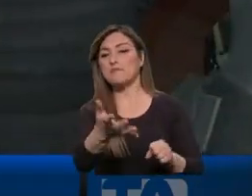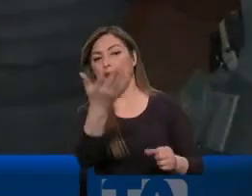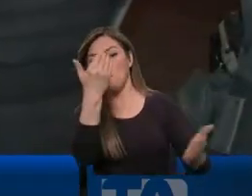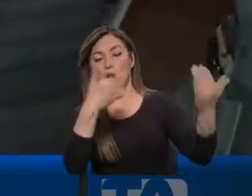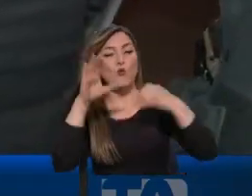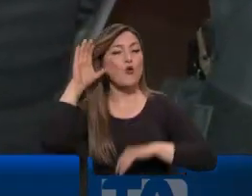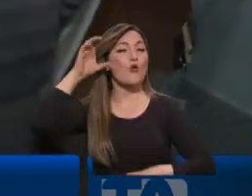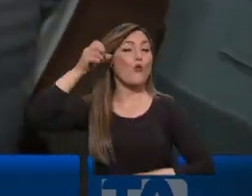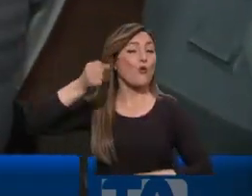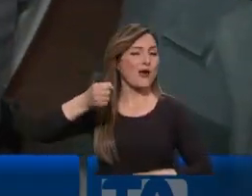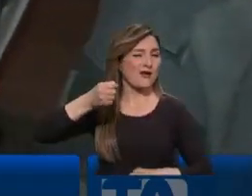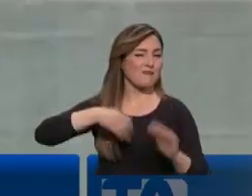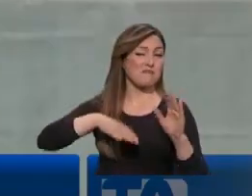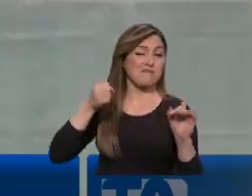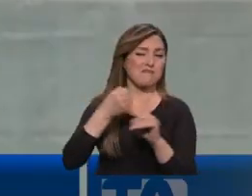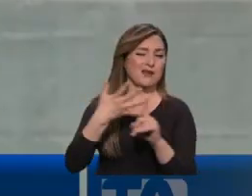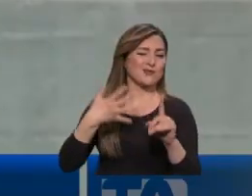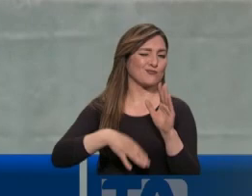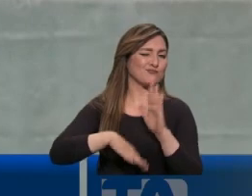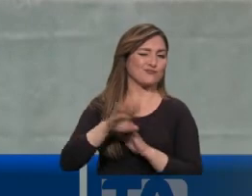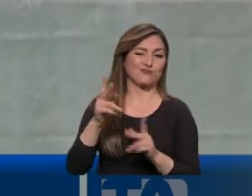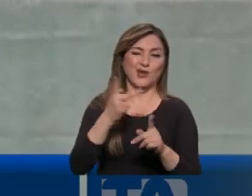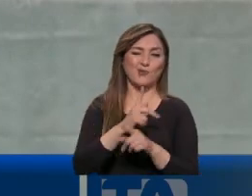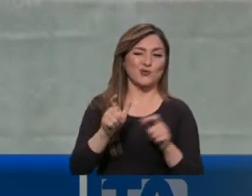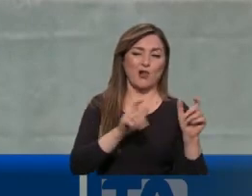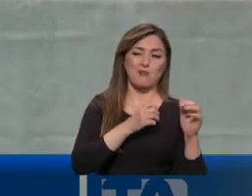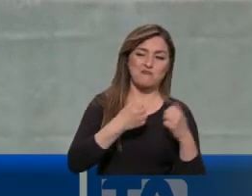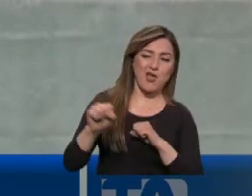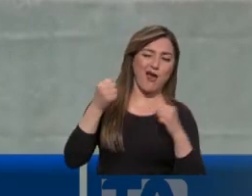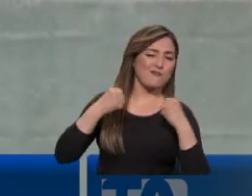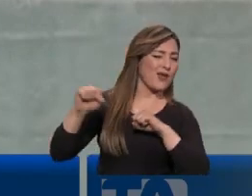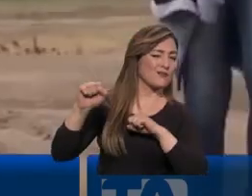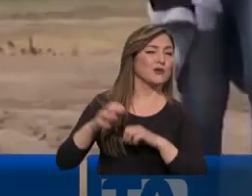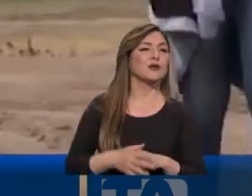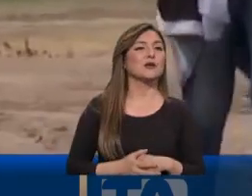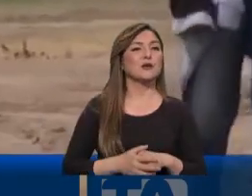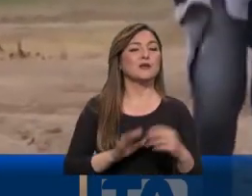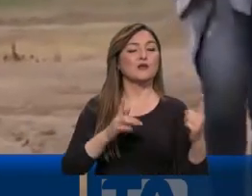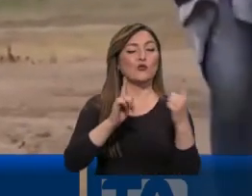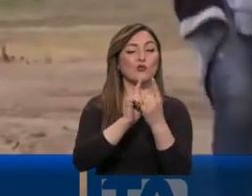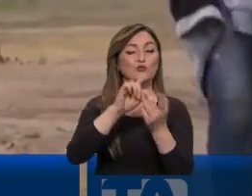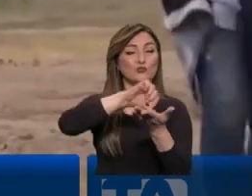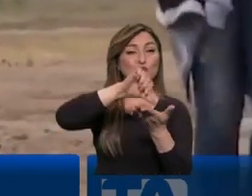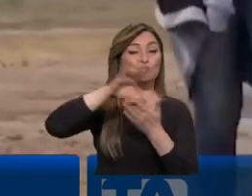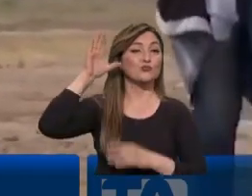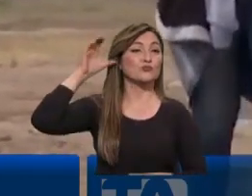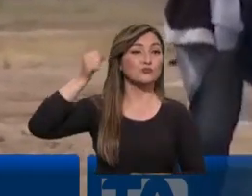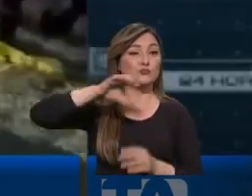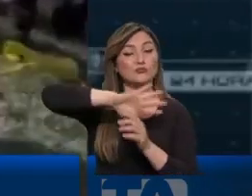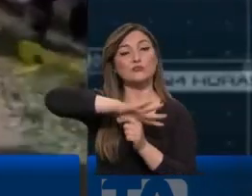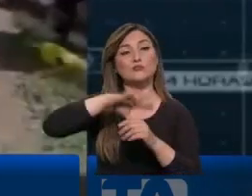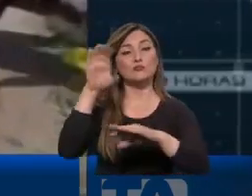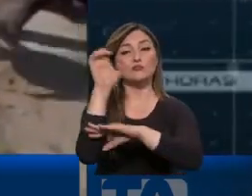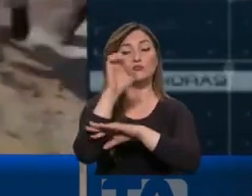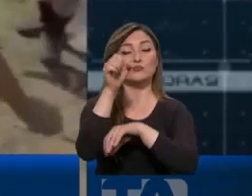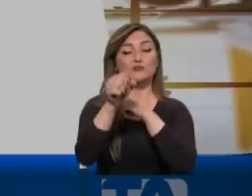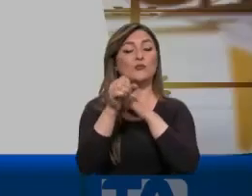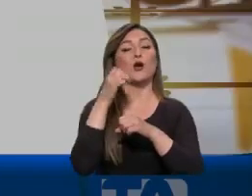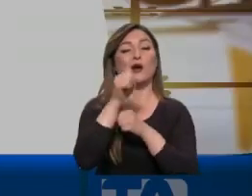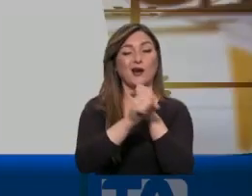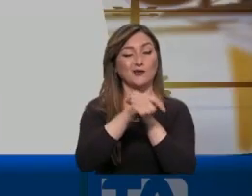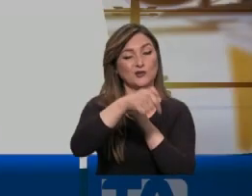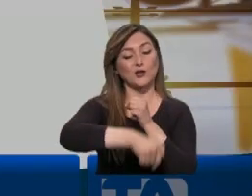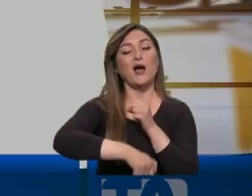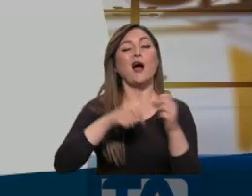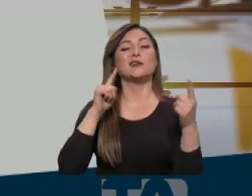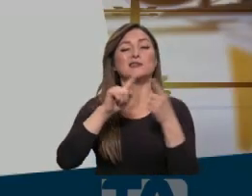Austro, la zona más afectada. Por esta razón, el encuentro fue en la ciudad de Cuenca. El canciller confirmó que entre enero y agosto de este año